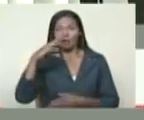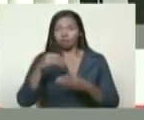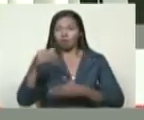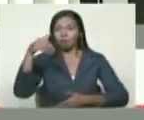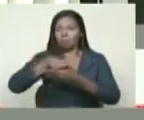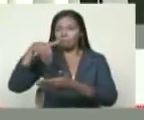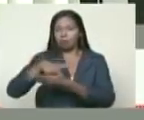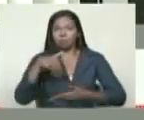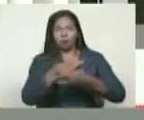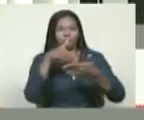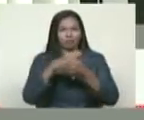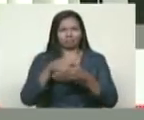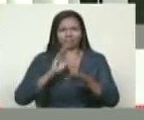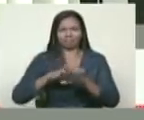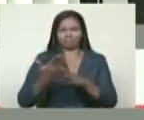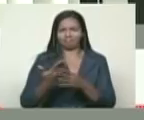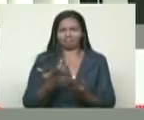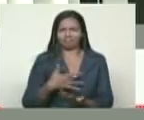guión.